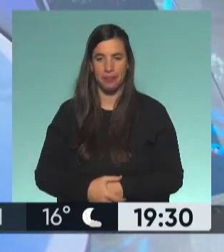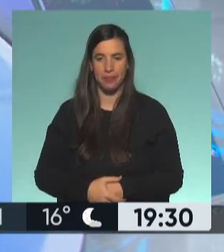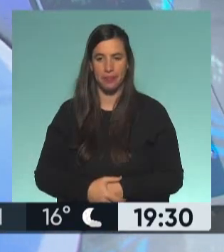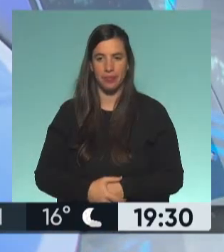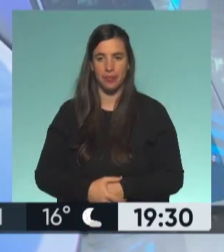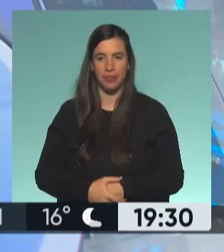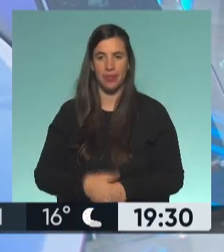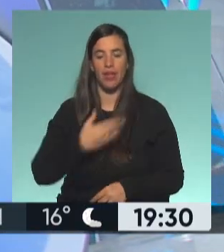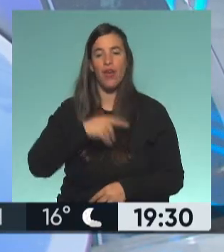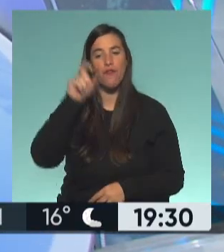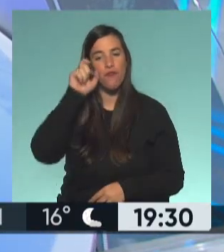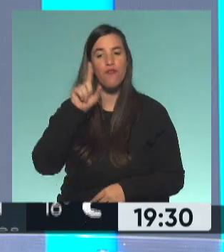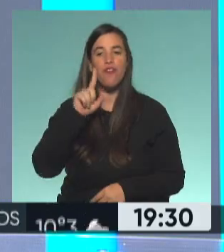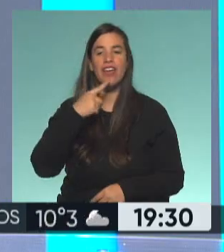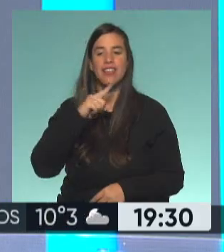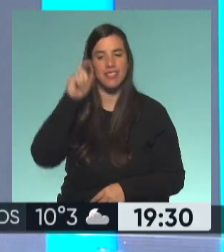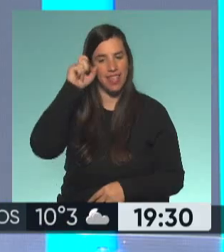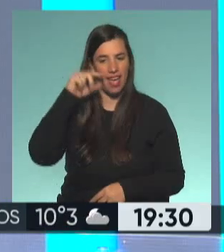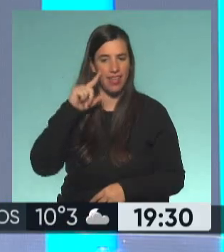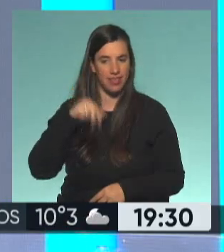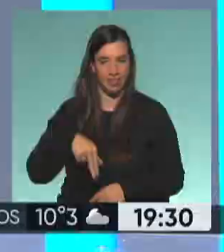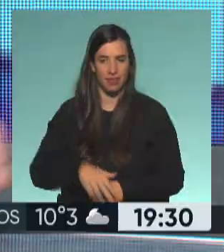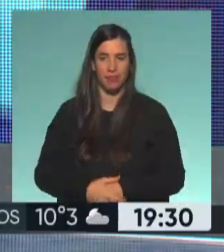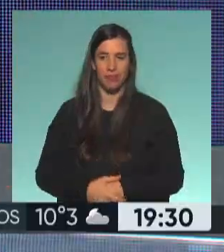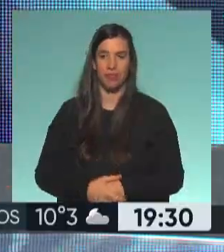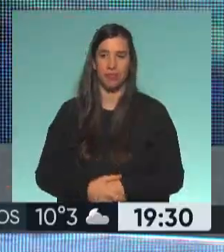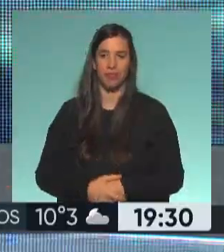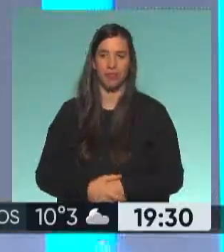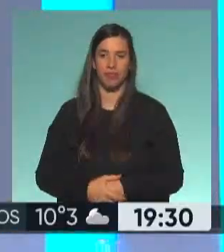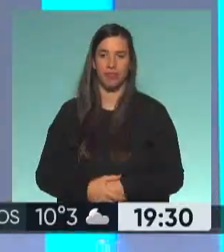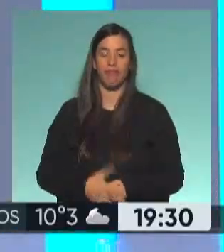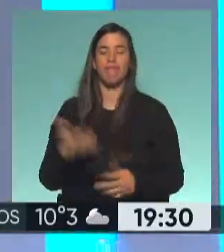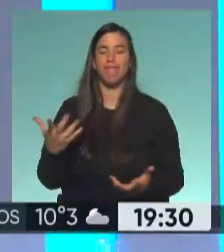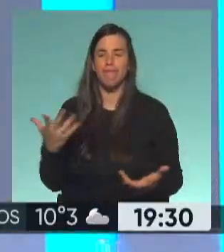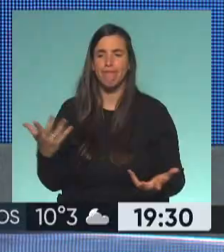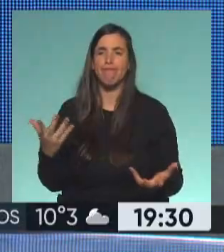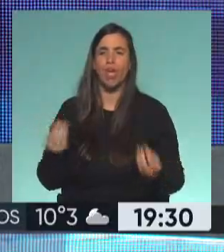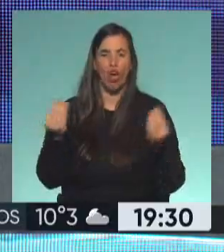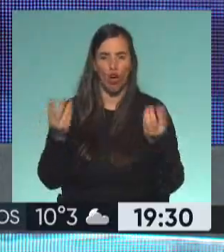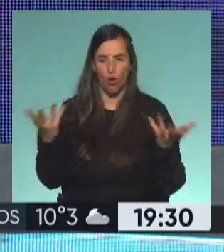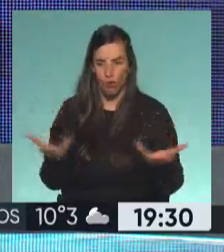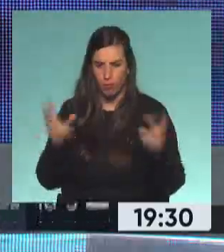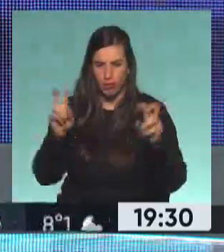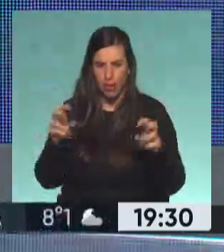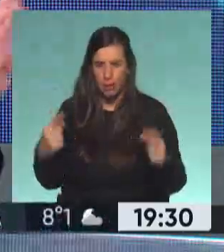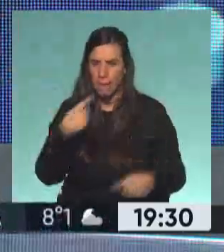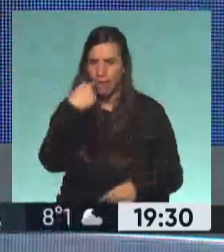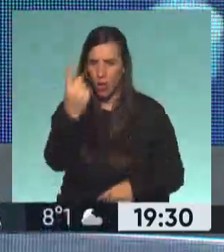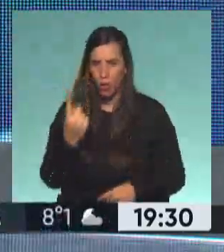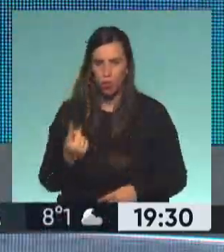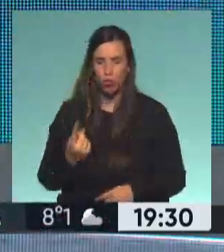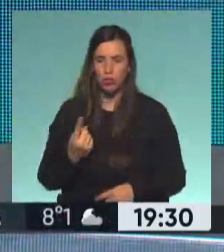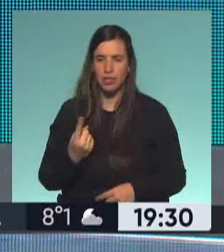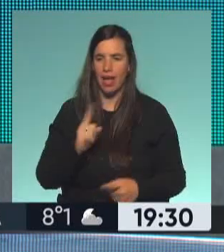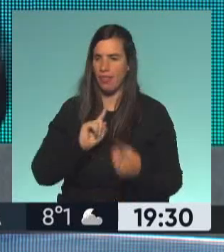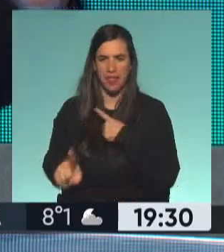Daniel Feinstein. Entre otras cosas, la construcción del enano fascista. Diosito. La pregunta que dispara y la